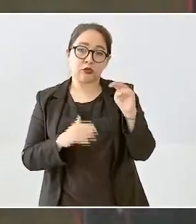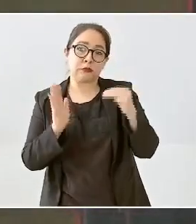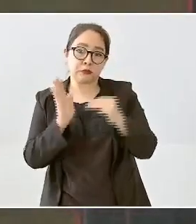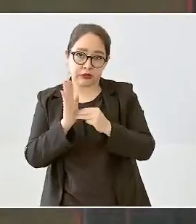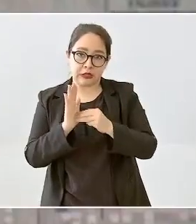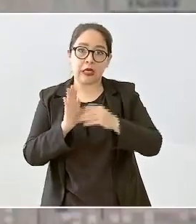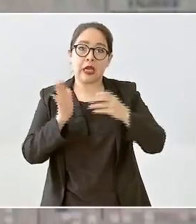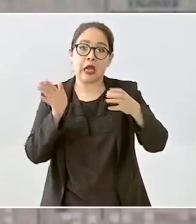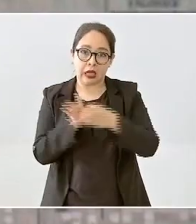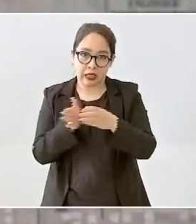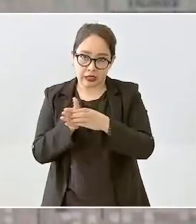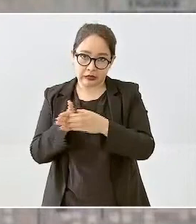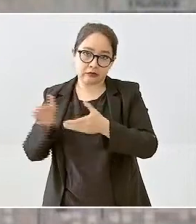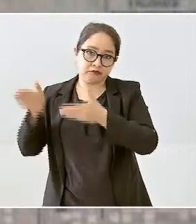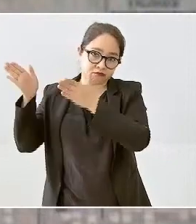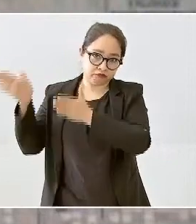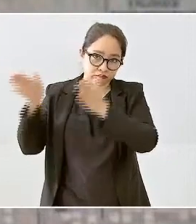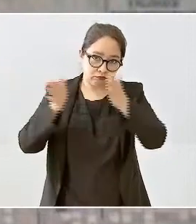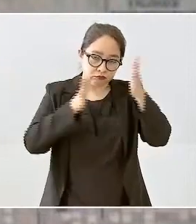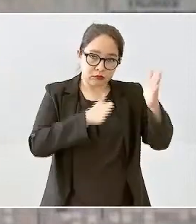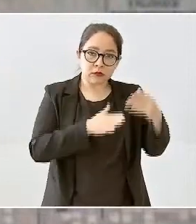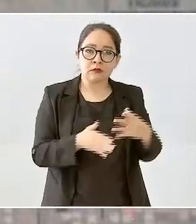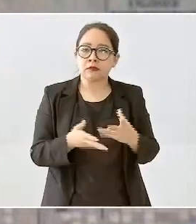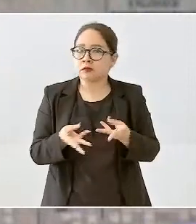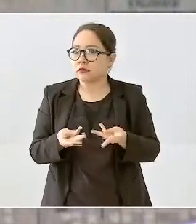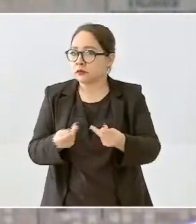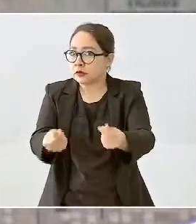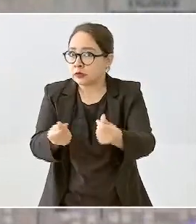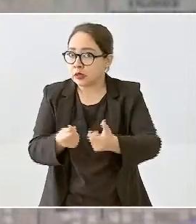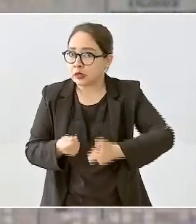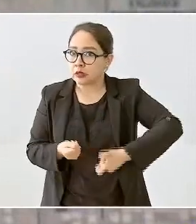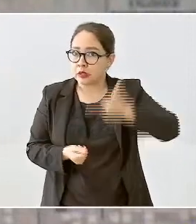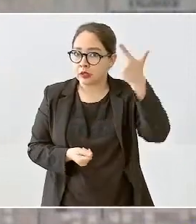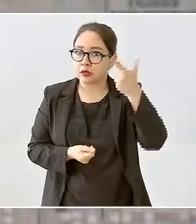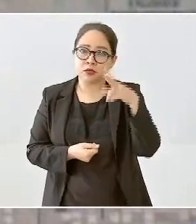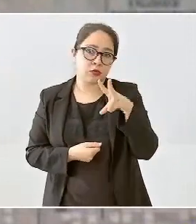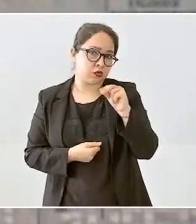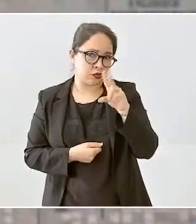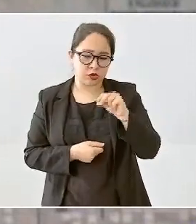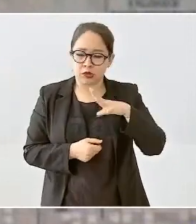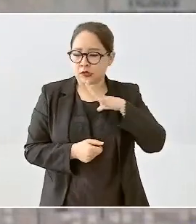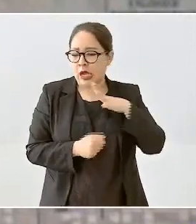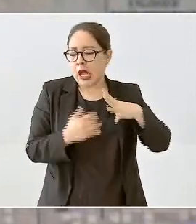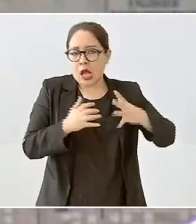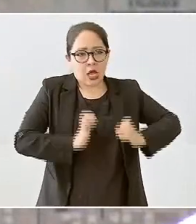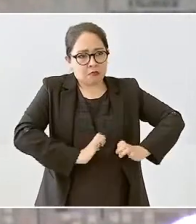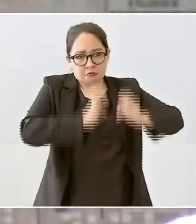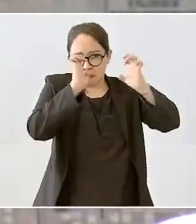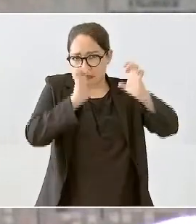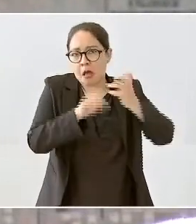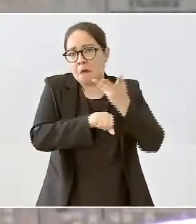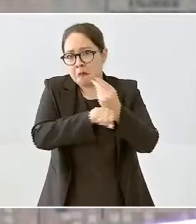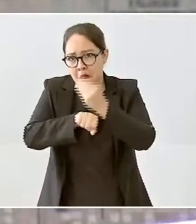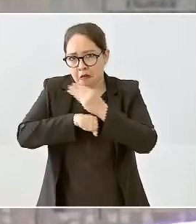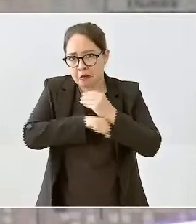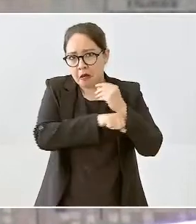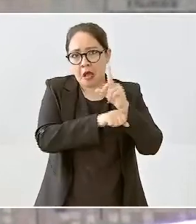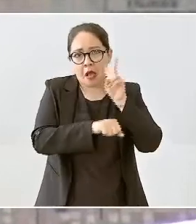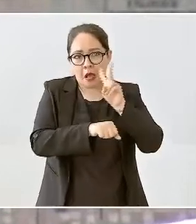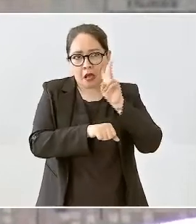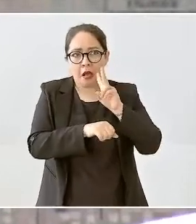cajas. Con inversiones que no son muy altas, porque ya está la infraestructura, habrá que hacer algunos ajustes, pero habrá que comprar el